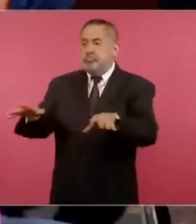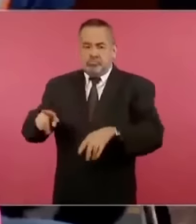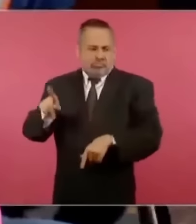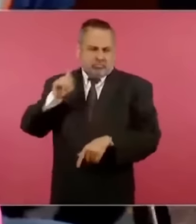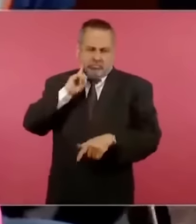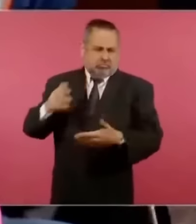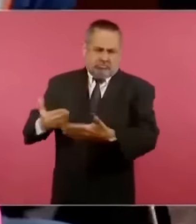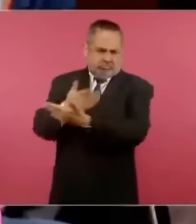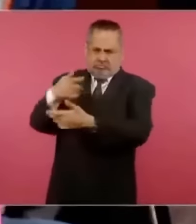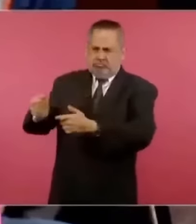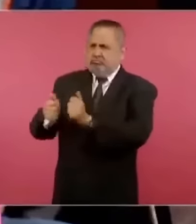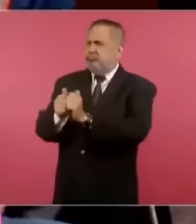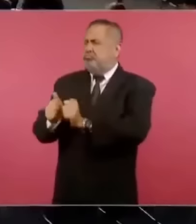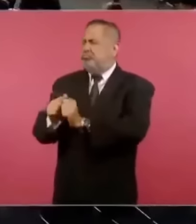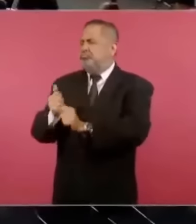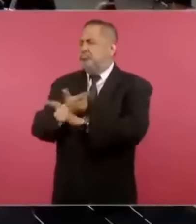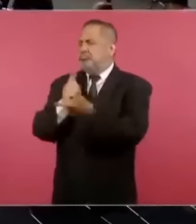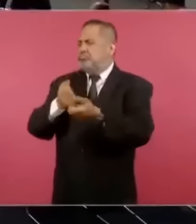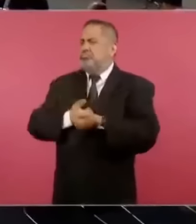ciudadana.